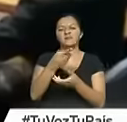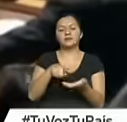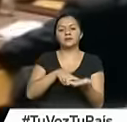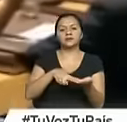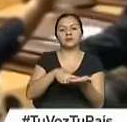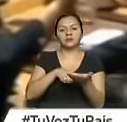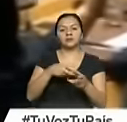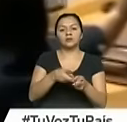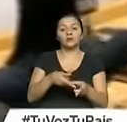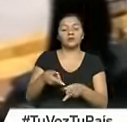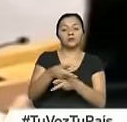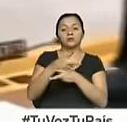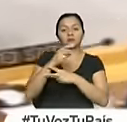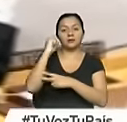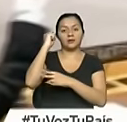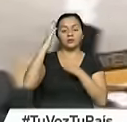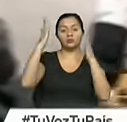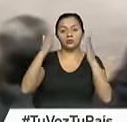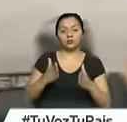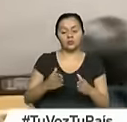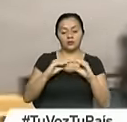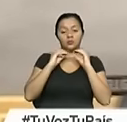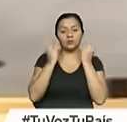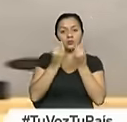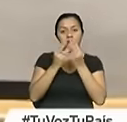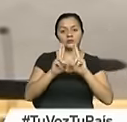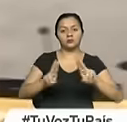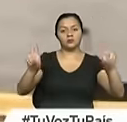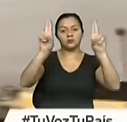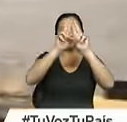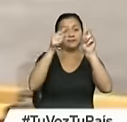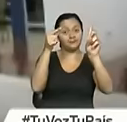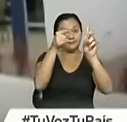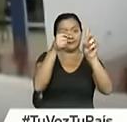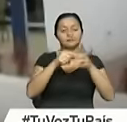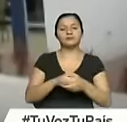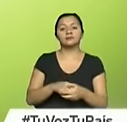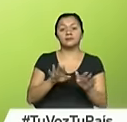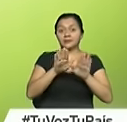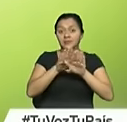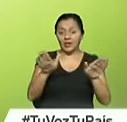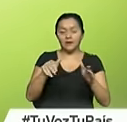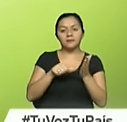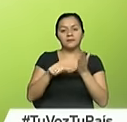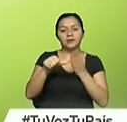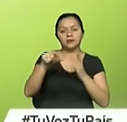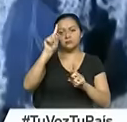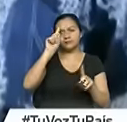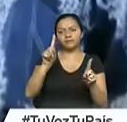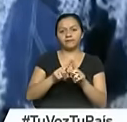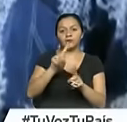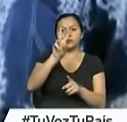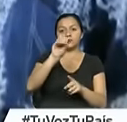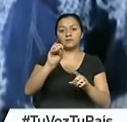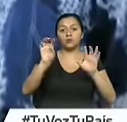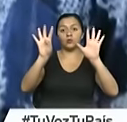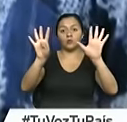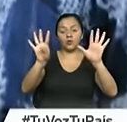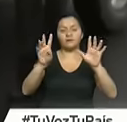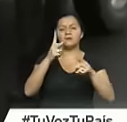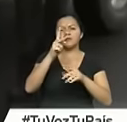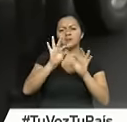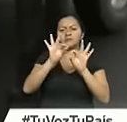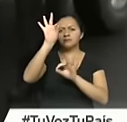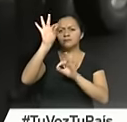del Consejo de Derechos Humanos de la Organización de las Naciones Unidas. De acuerdo con el ministro, en 2009 la tasa de